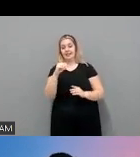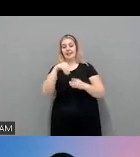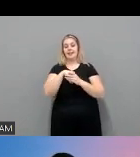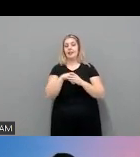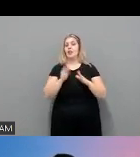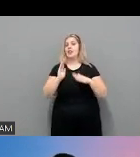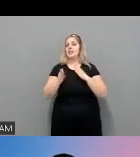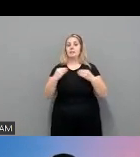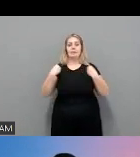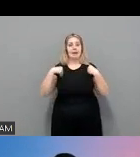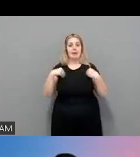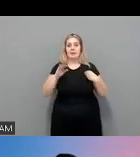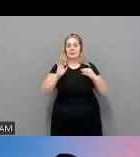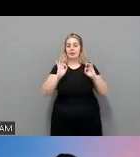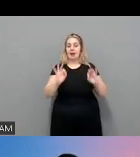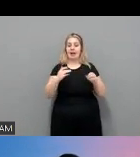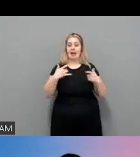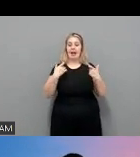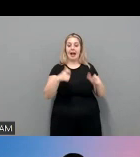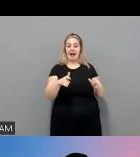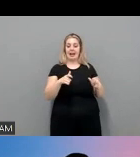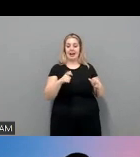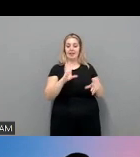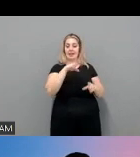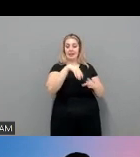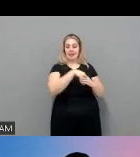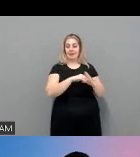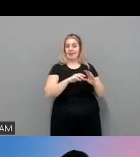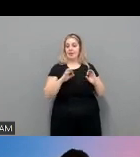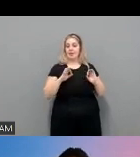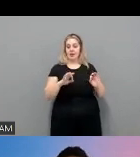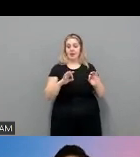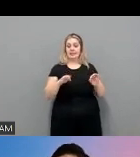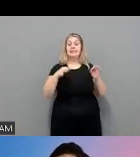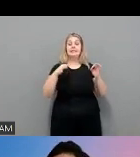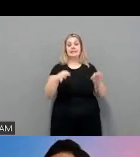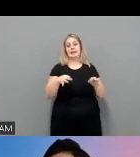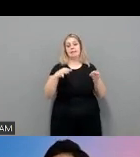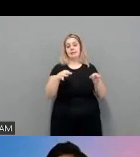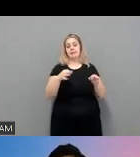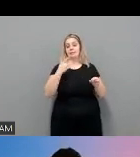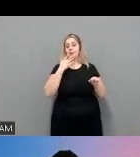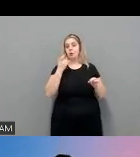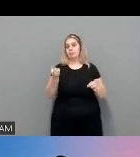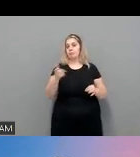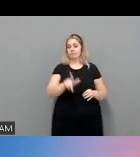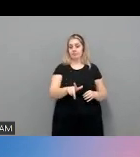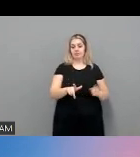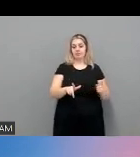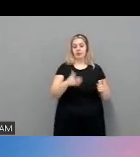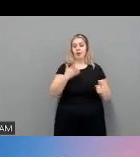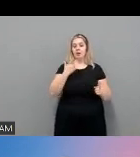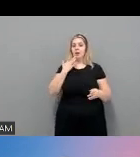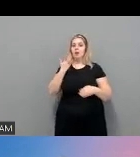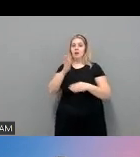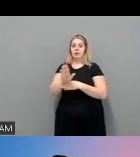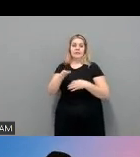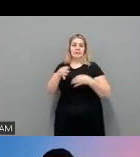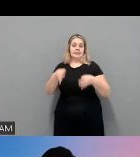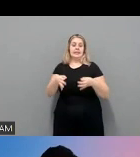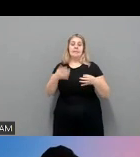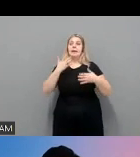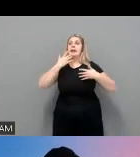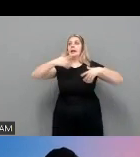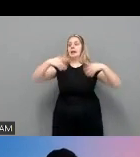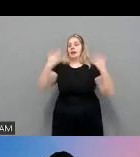disciplina, es en sí todo un área de intervención. Siempre pongo una analogía, ¿no?, o establezco algún símil, por